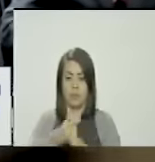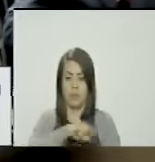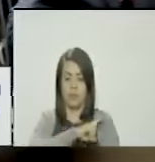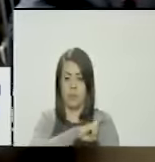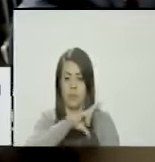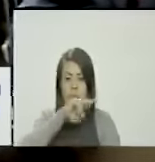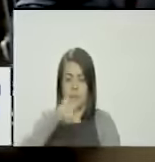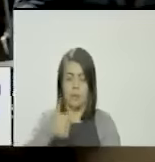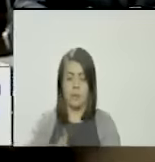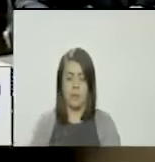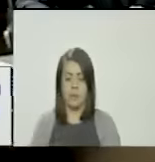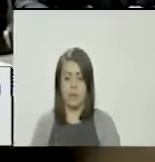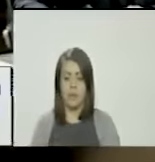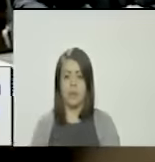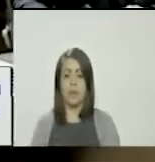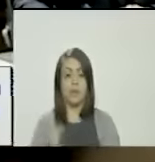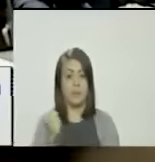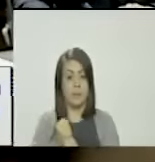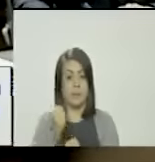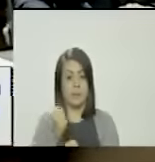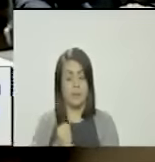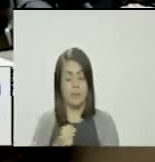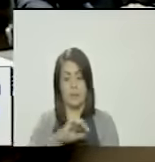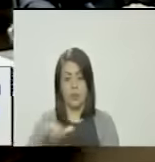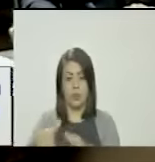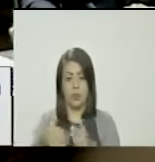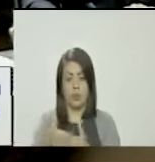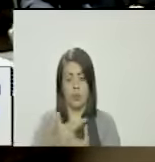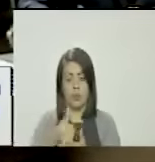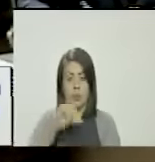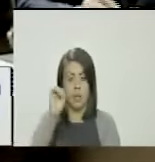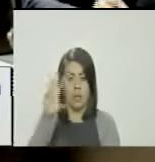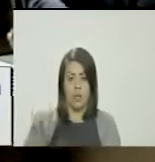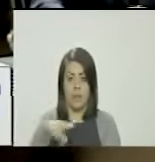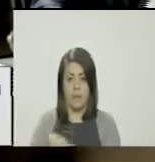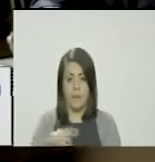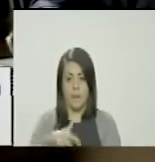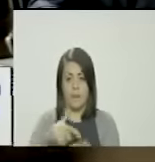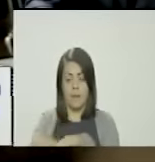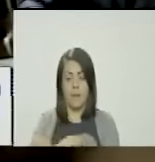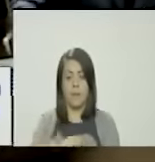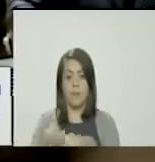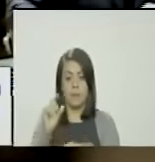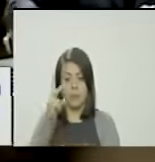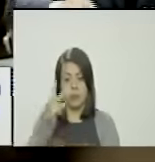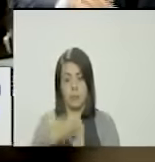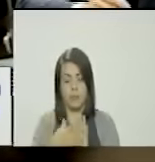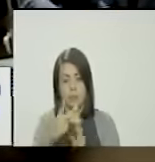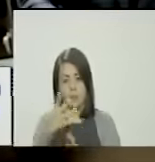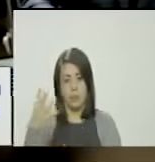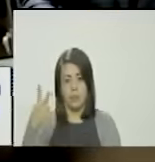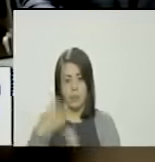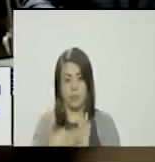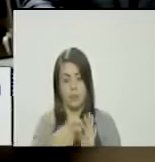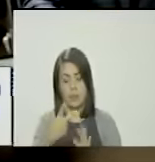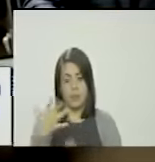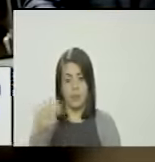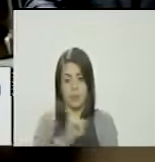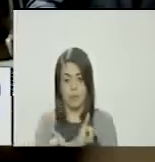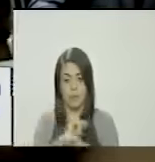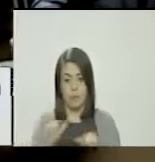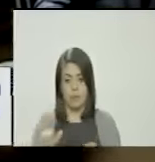Junta Directiva, en pleno el buen funcionamiento de nuestra Asamblea Nacional para el periodo legislativo 2024-2025. Es